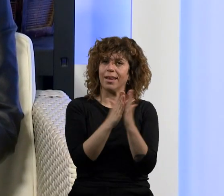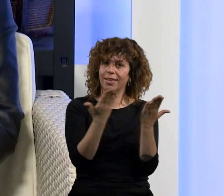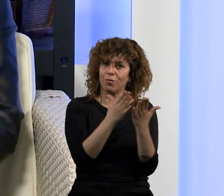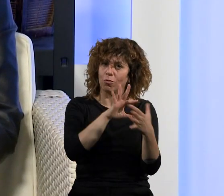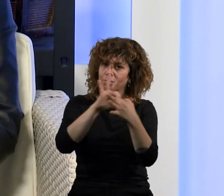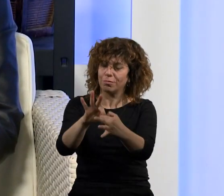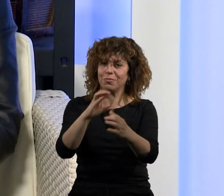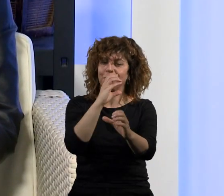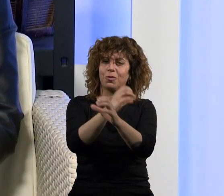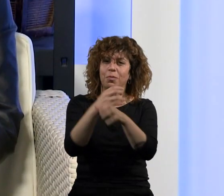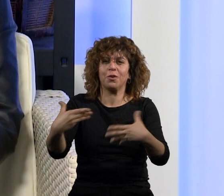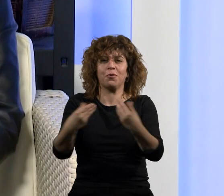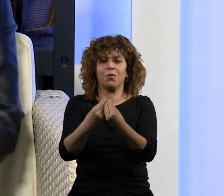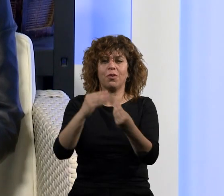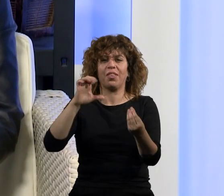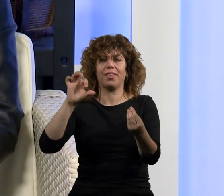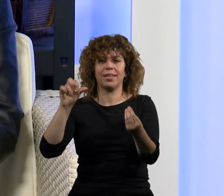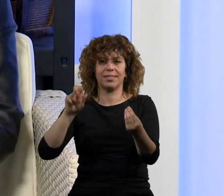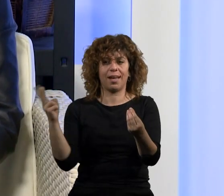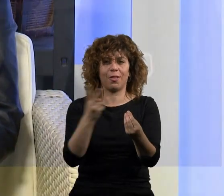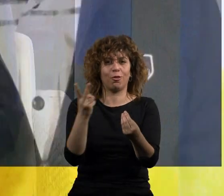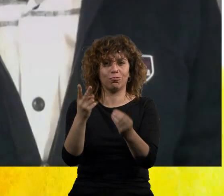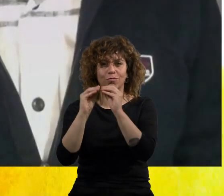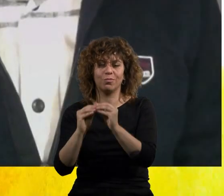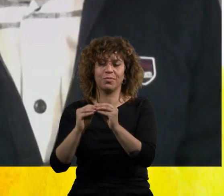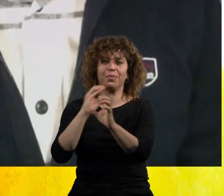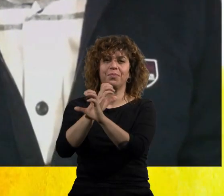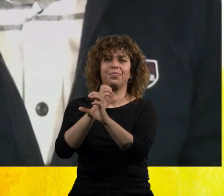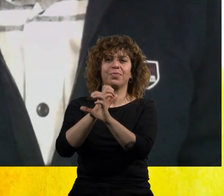cómic que ha hecho junto a César Herce. Ya lo tenemos